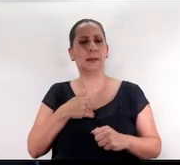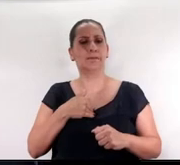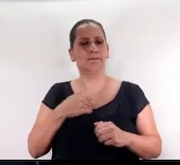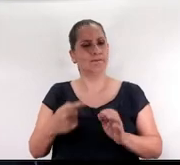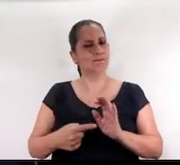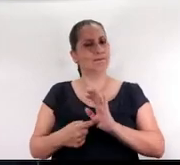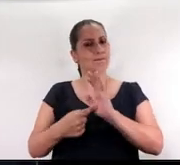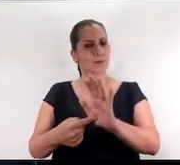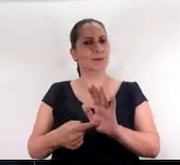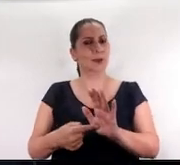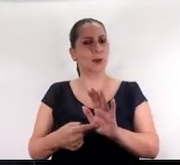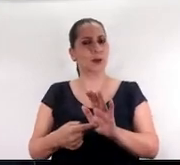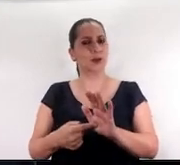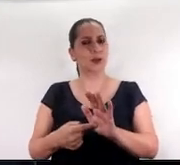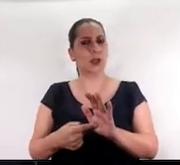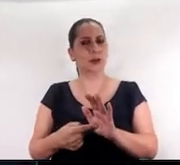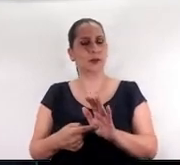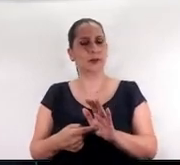a seguir demostrando